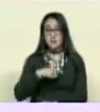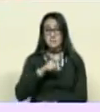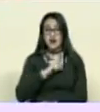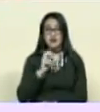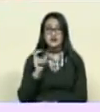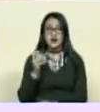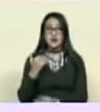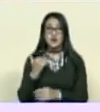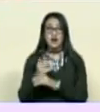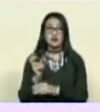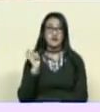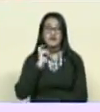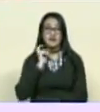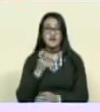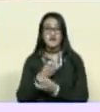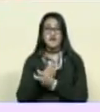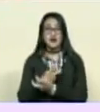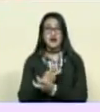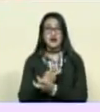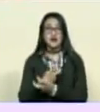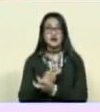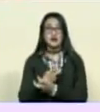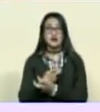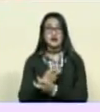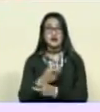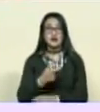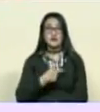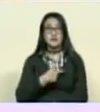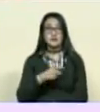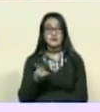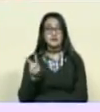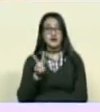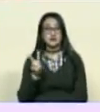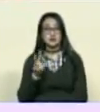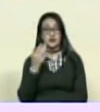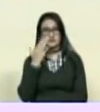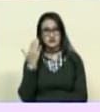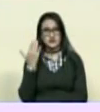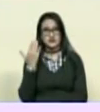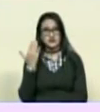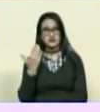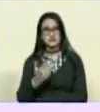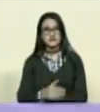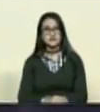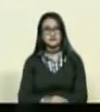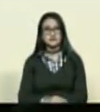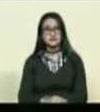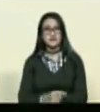Venezuela y la Revolución Bolivariana, que les impide ver la realidad. Mira, está la imagen, ustedes están pilas. Mira,